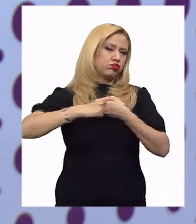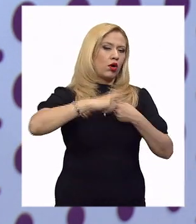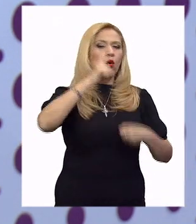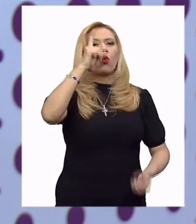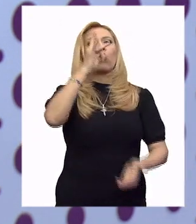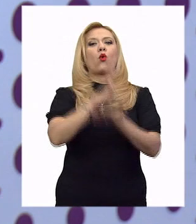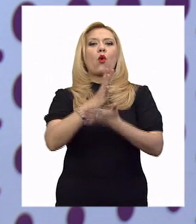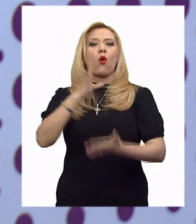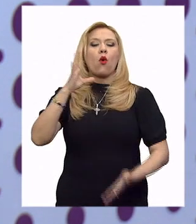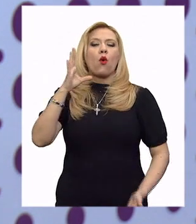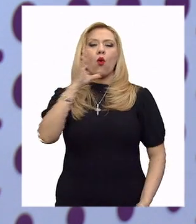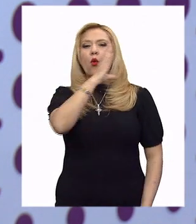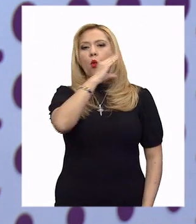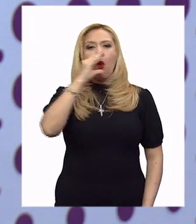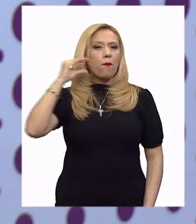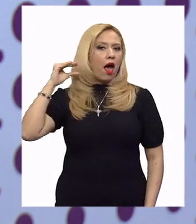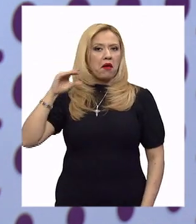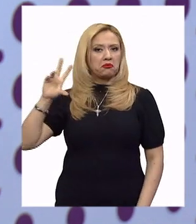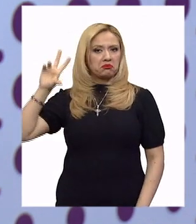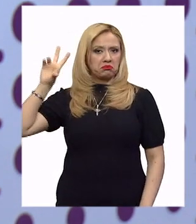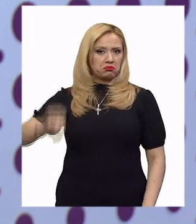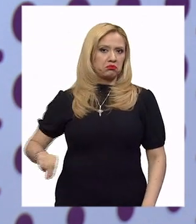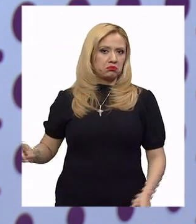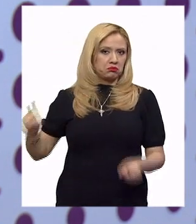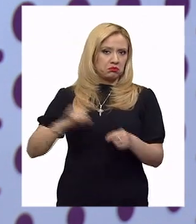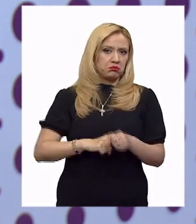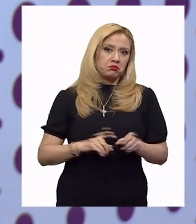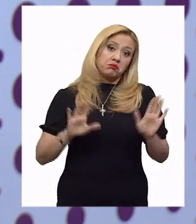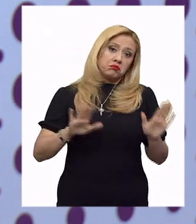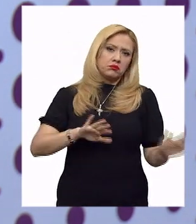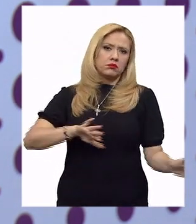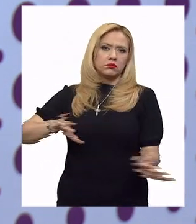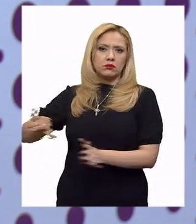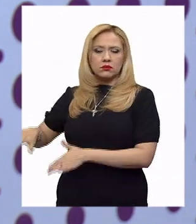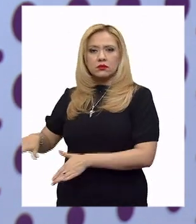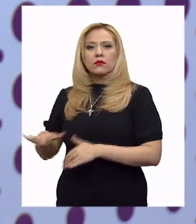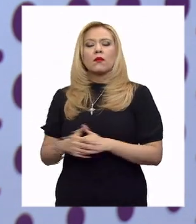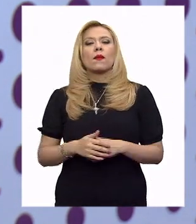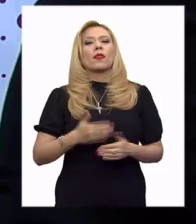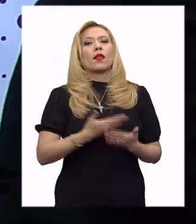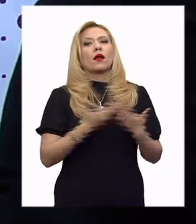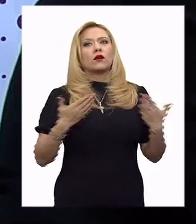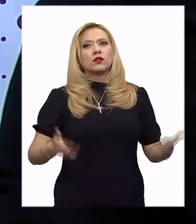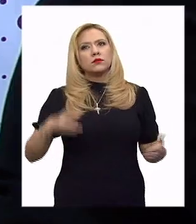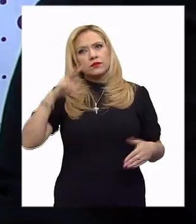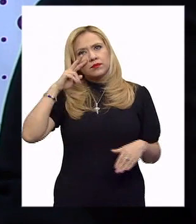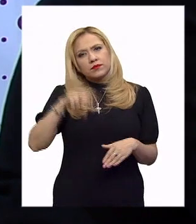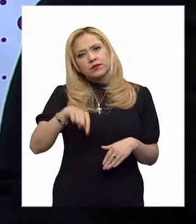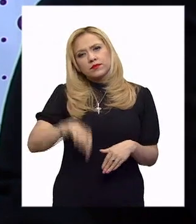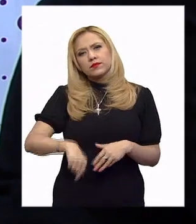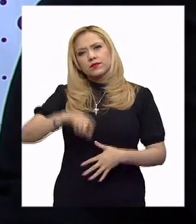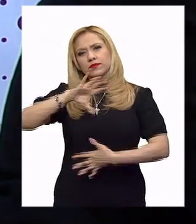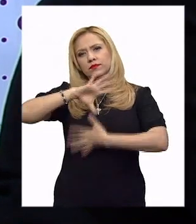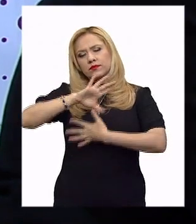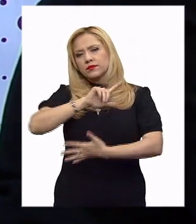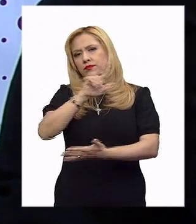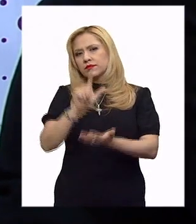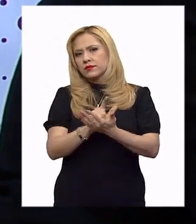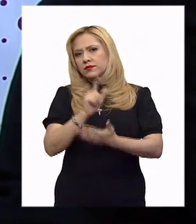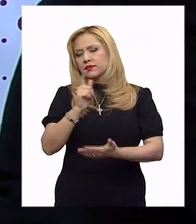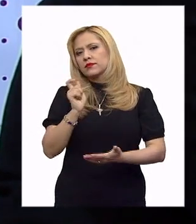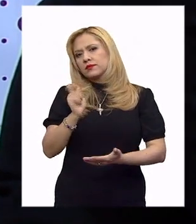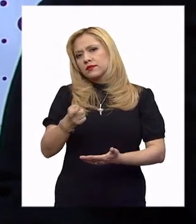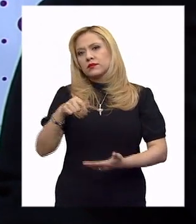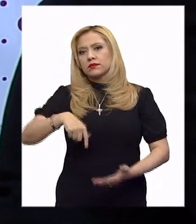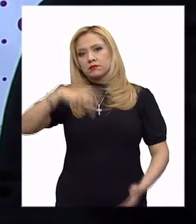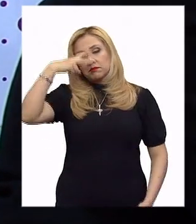Y esto, derivado de esta convención, después entra lo que es el mecanismo de seguimiento de esta convención interamericana, donde también México ha